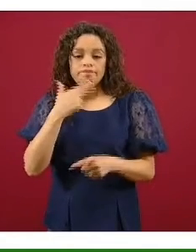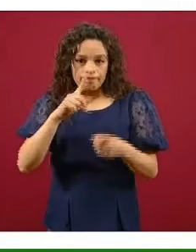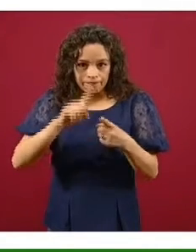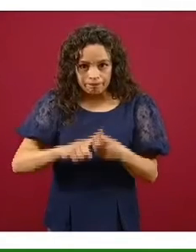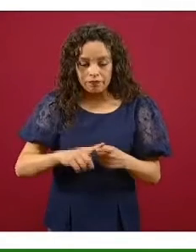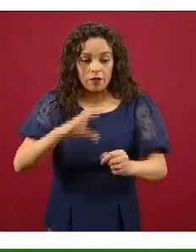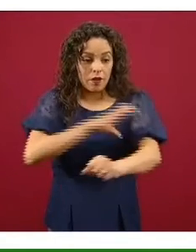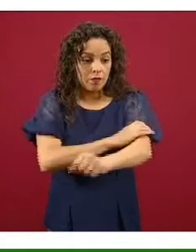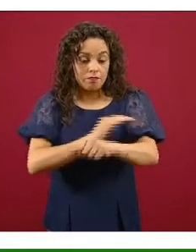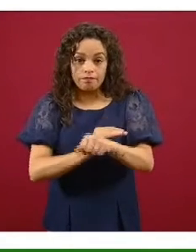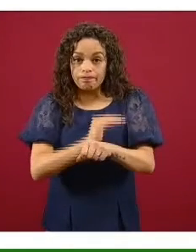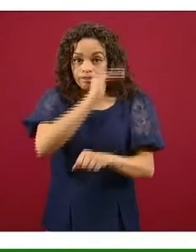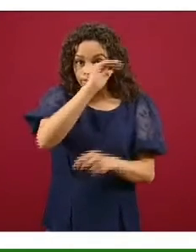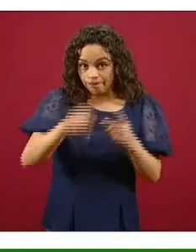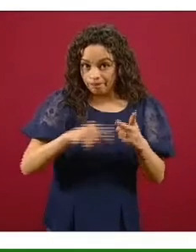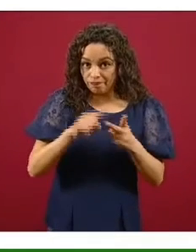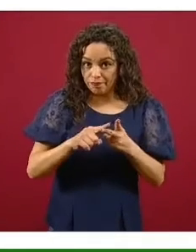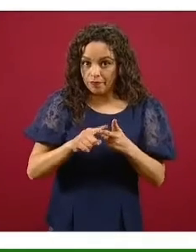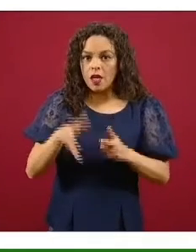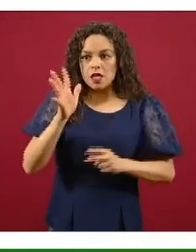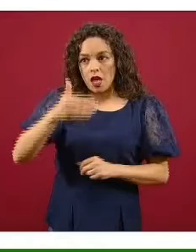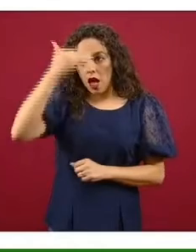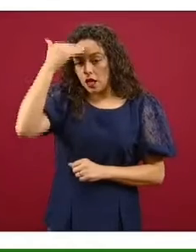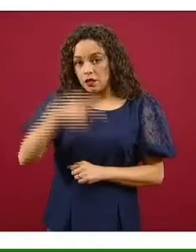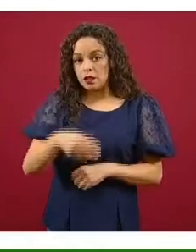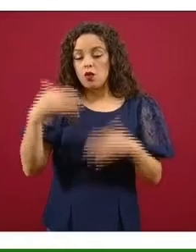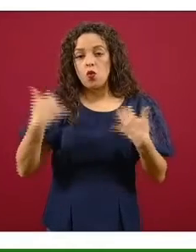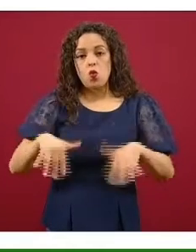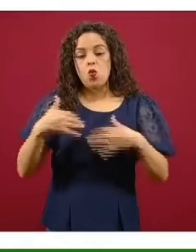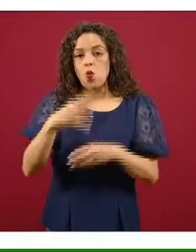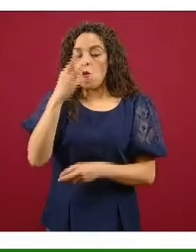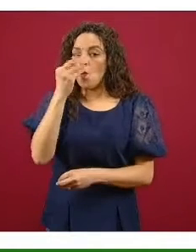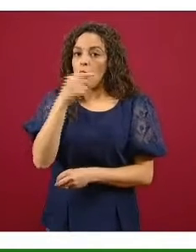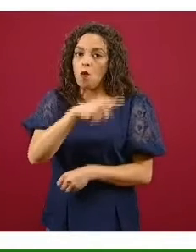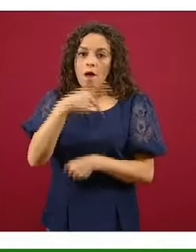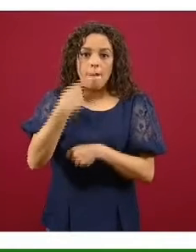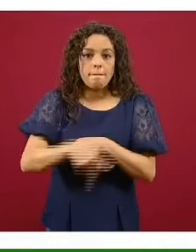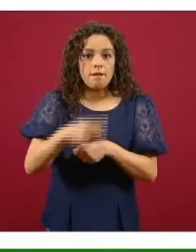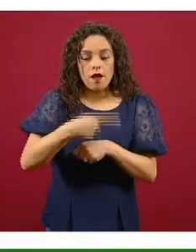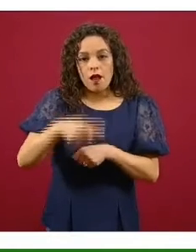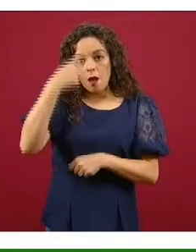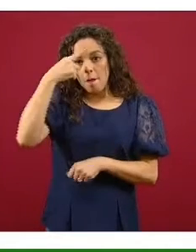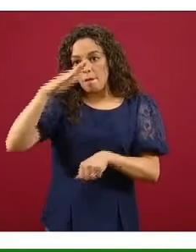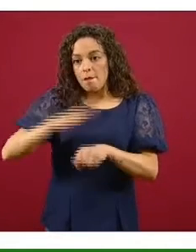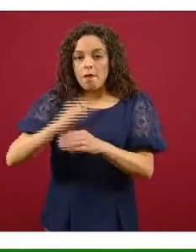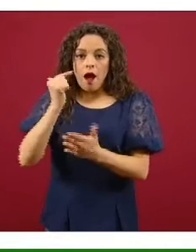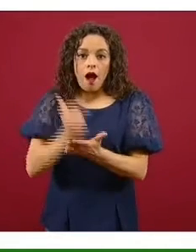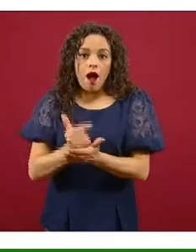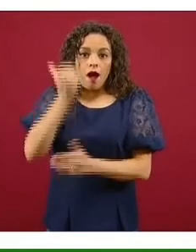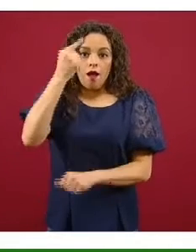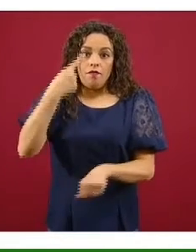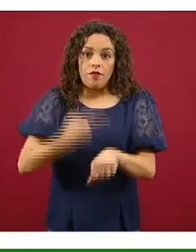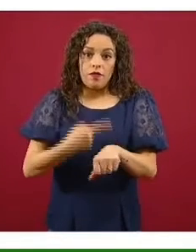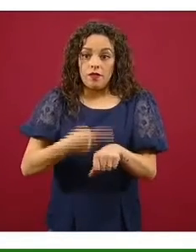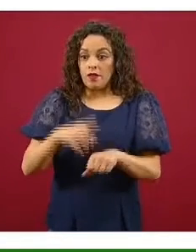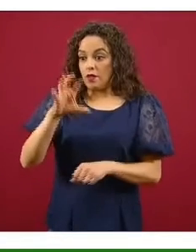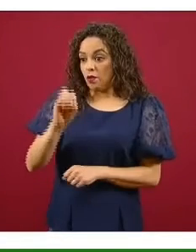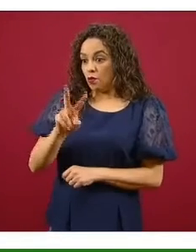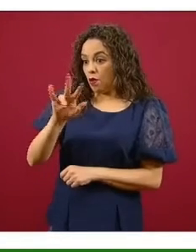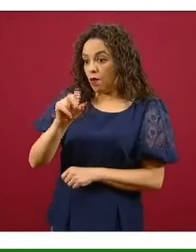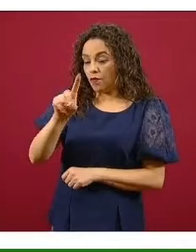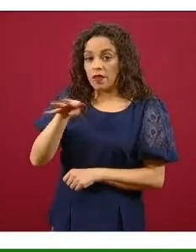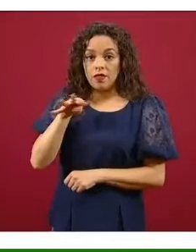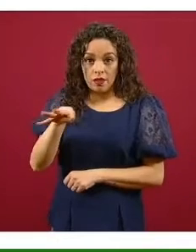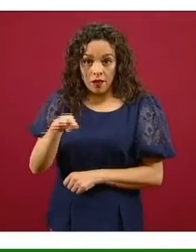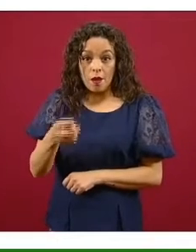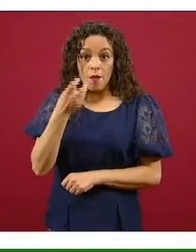son factores de riesgo para agravar su enfermedad de COVID-19. Entonces nos tenemos que enfocar